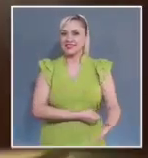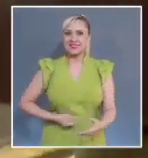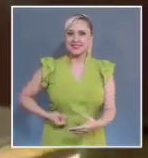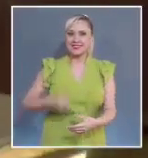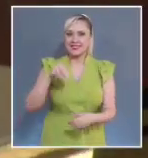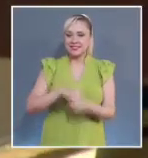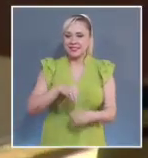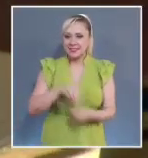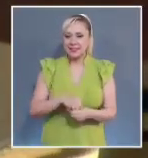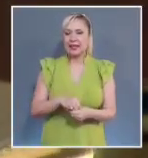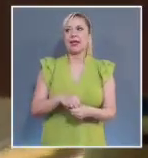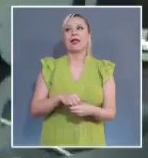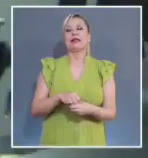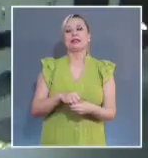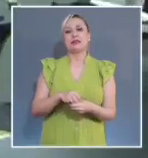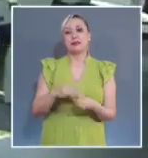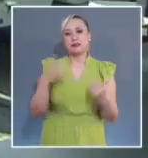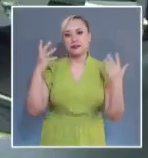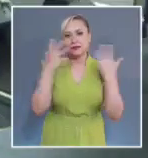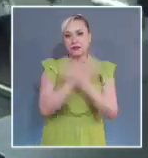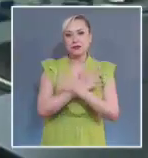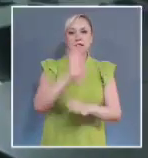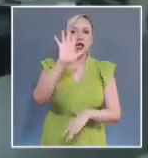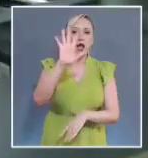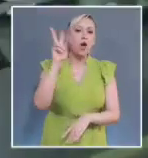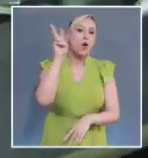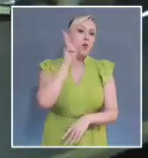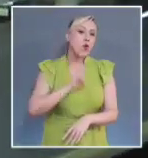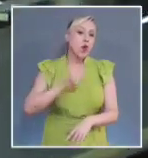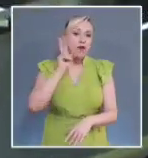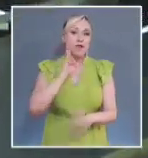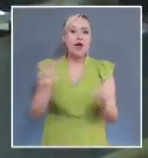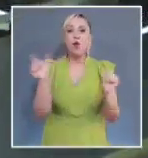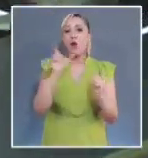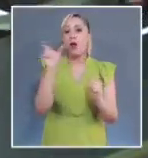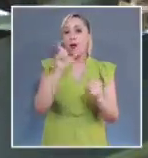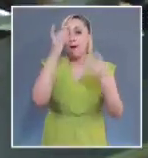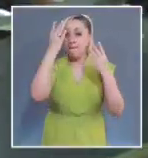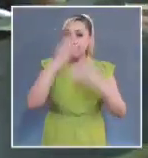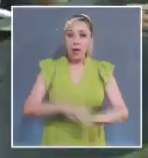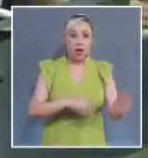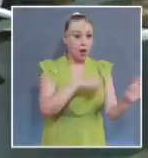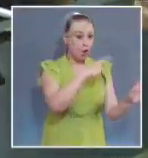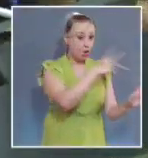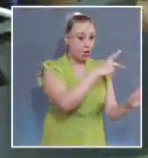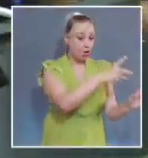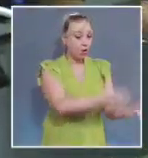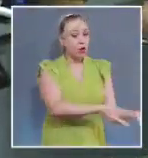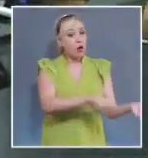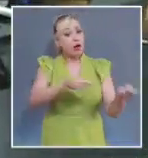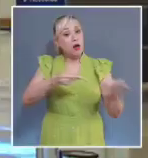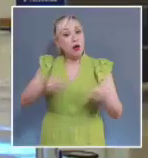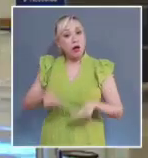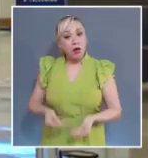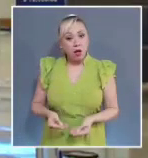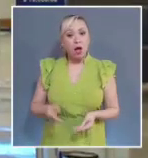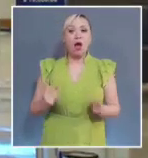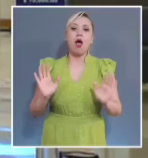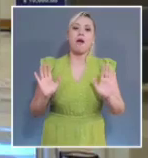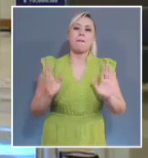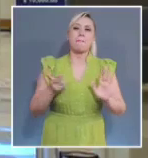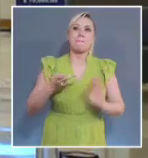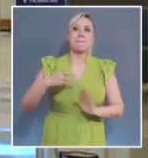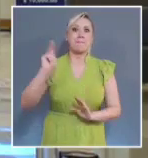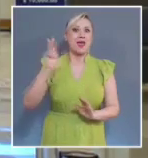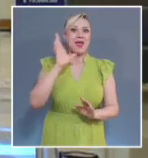como prueba la información bancaria de una persona imputada. Se afecta su privacidad debido a que queda al descubierto durante el juicio de